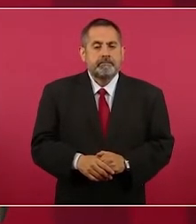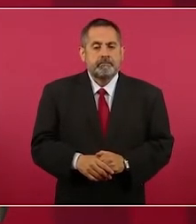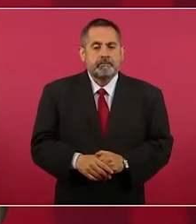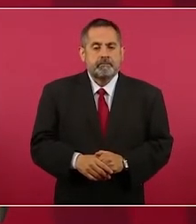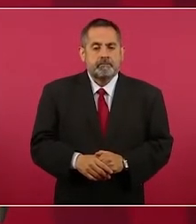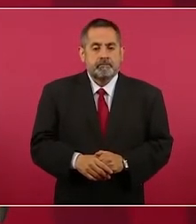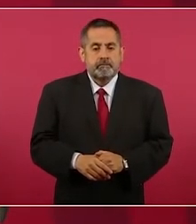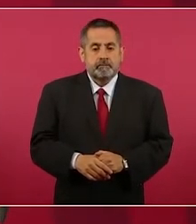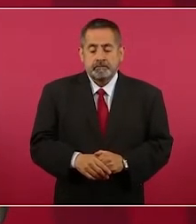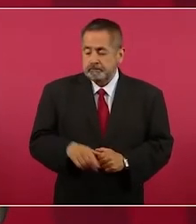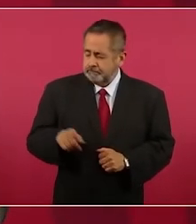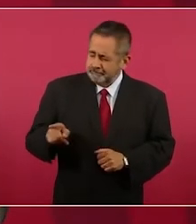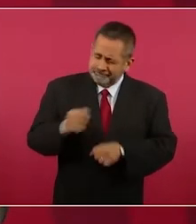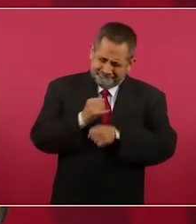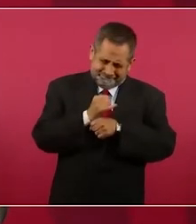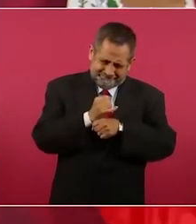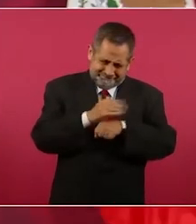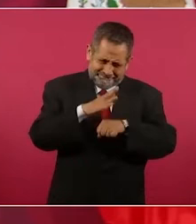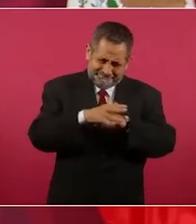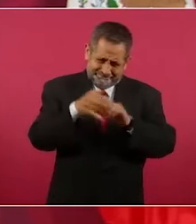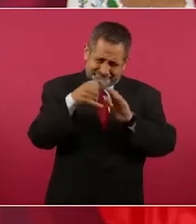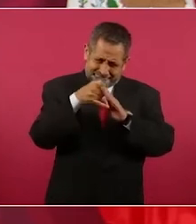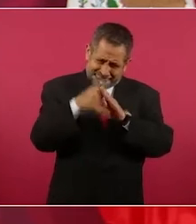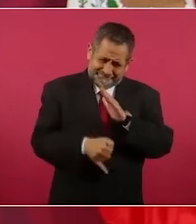Y se va a hacer una investigación a fondo.